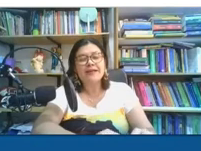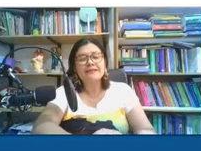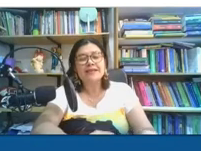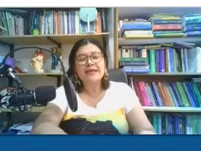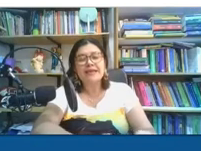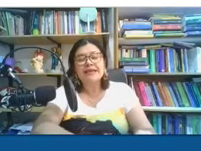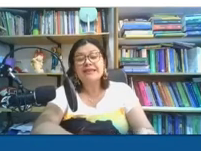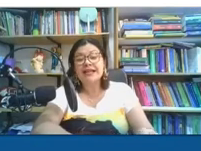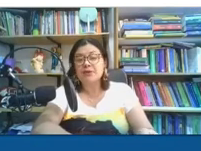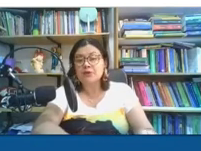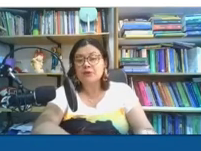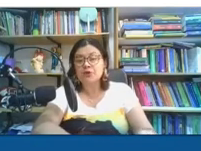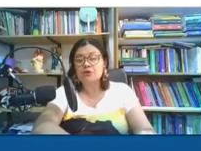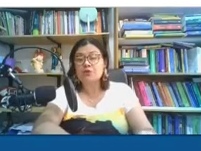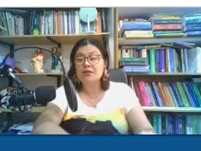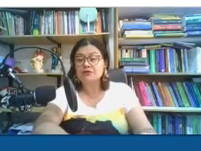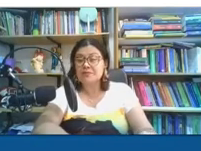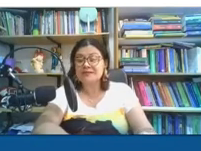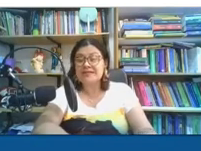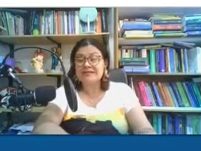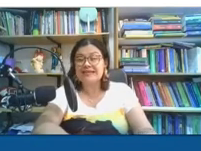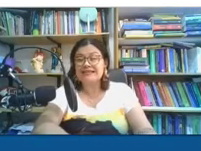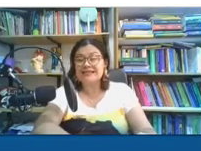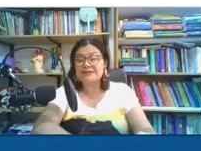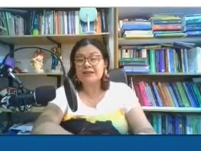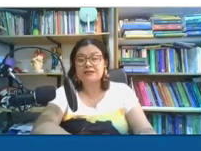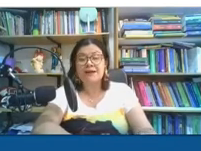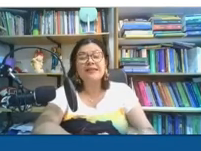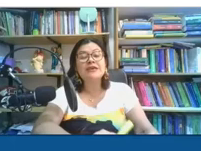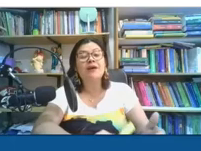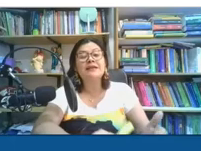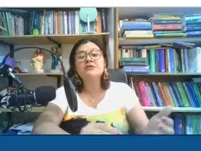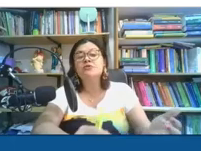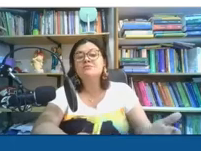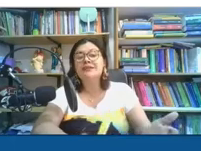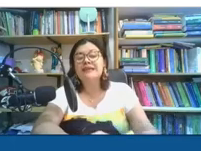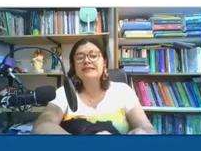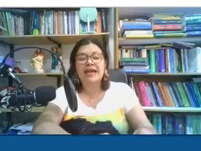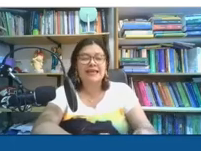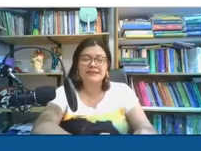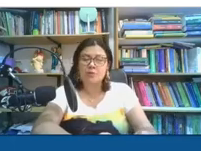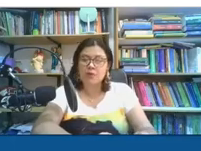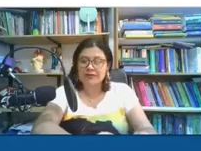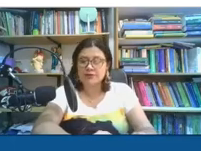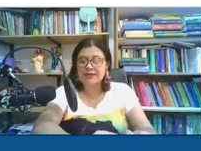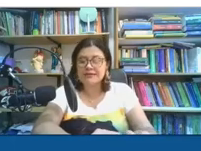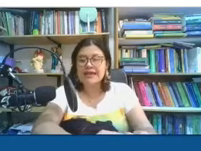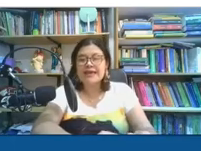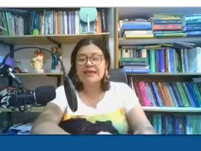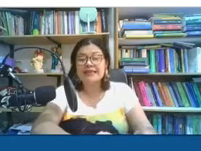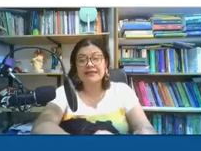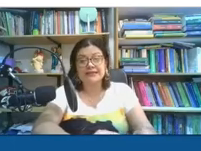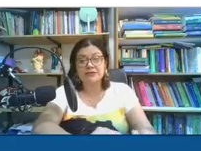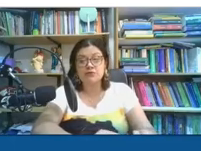que puedas interactuar con nosotros sobre los temas de interés que deseas participar y cuál ha sido tu experiencia en las convocatorias